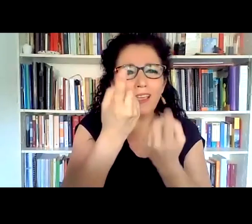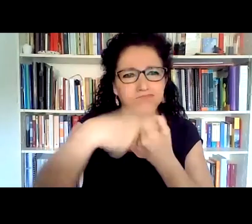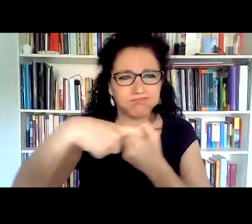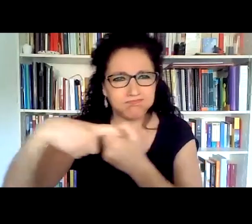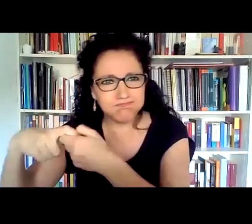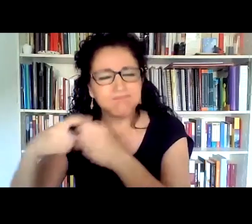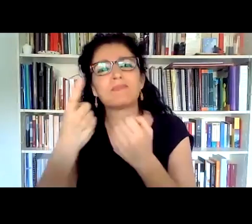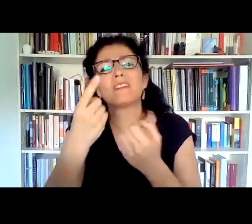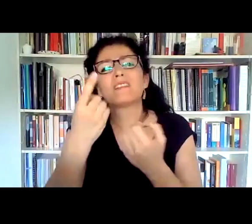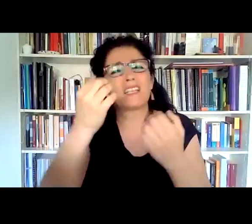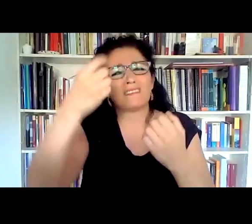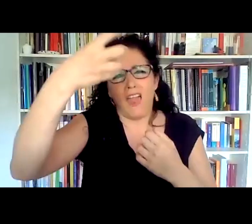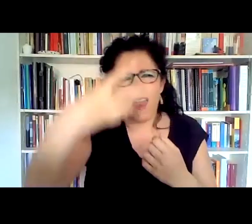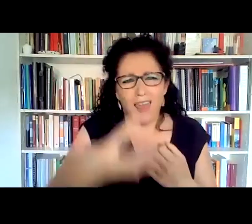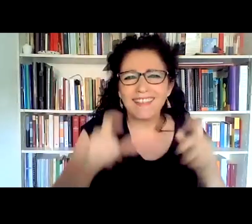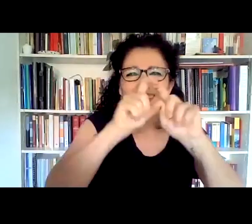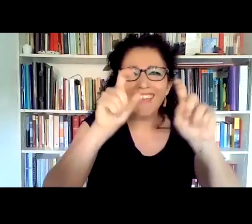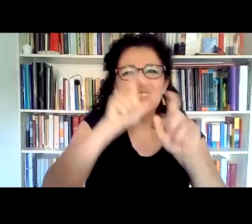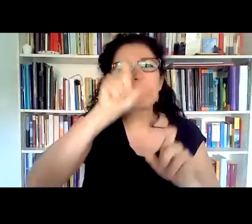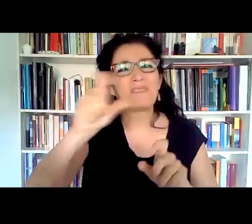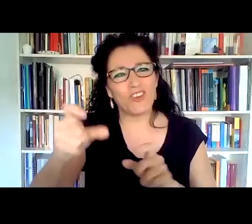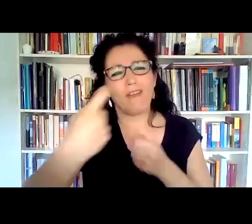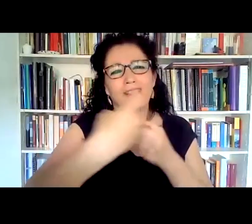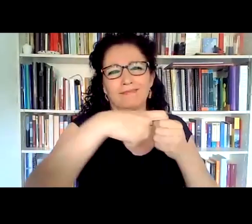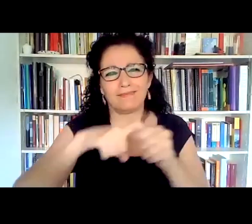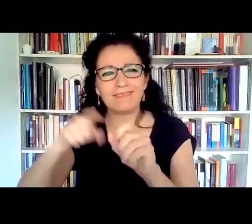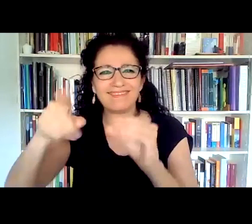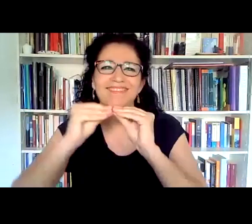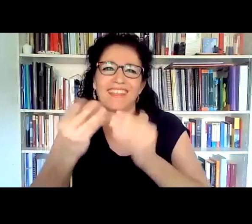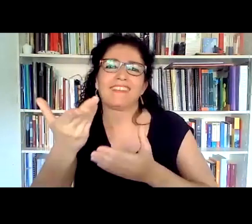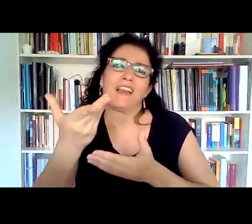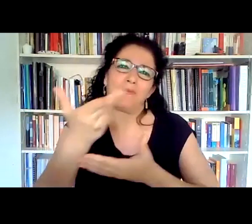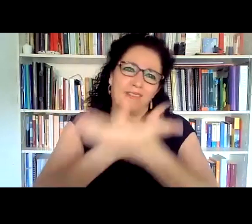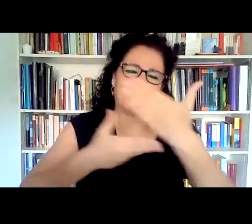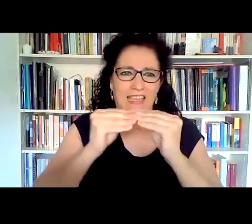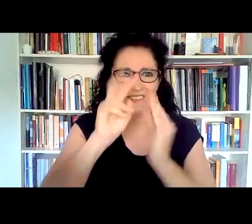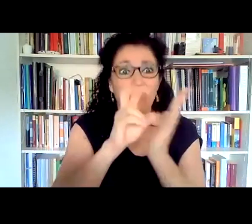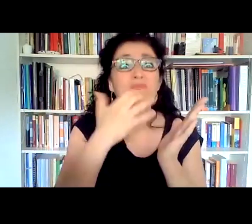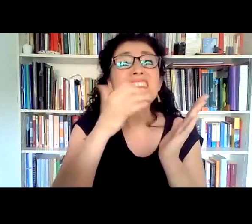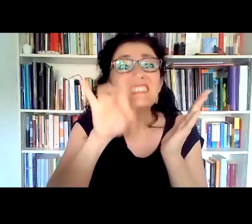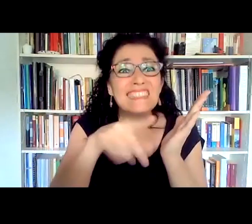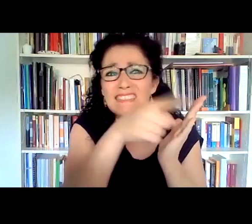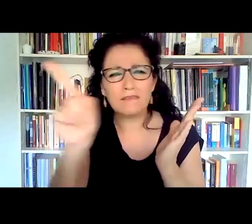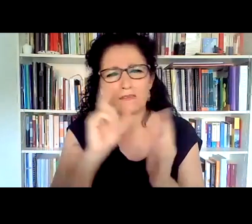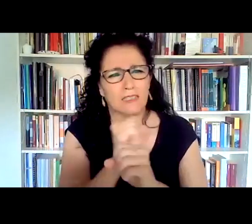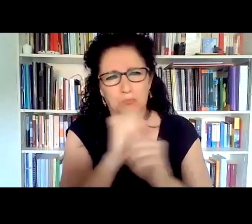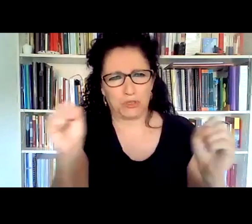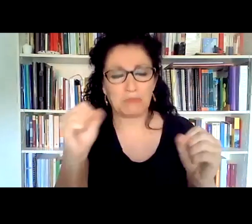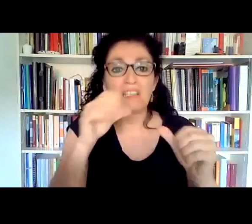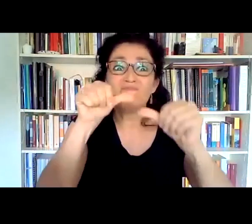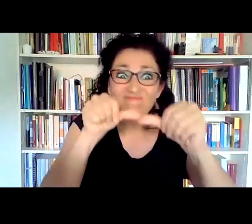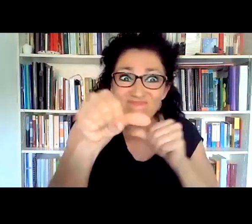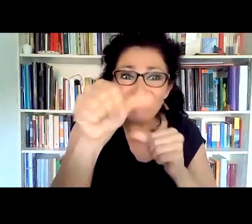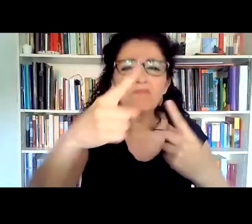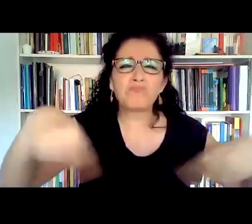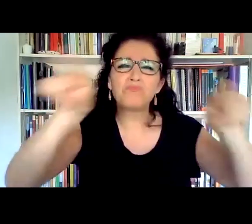todas las entidades e informantes que han participado en su elaboración, ya digo, tanto a nivel de entidades como de